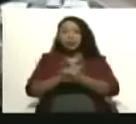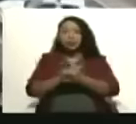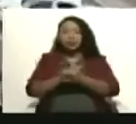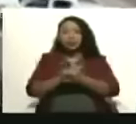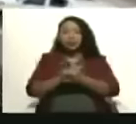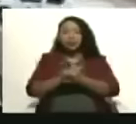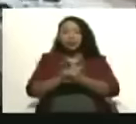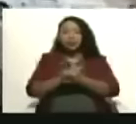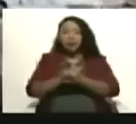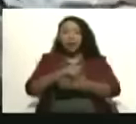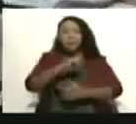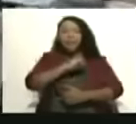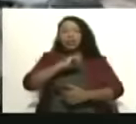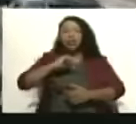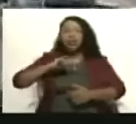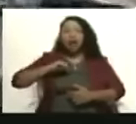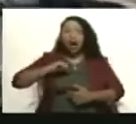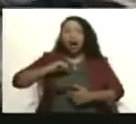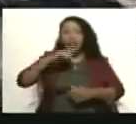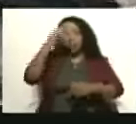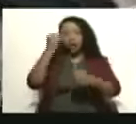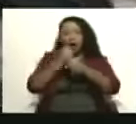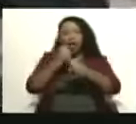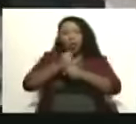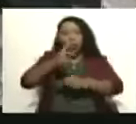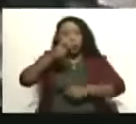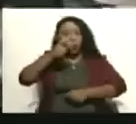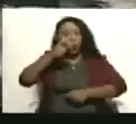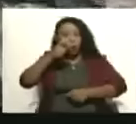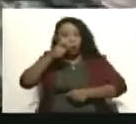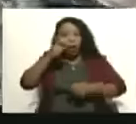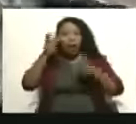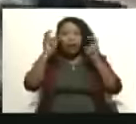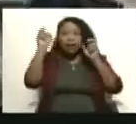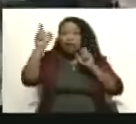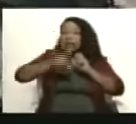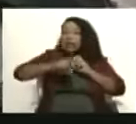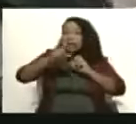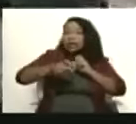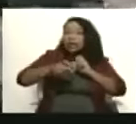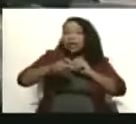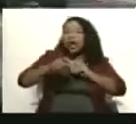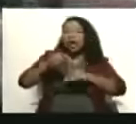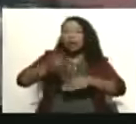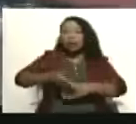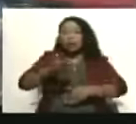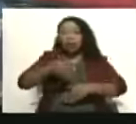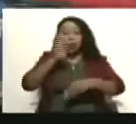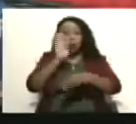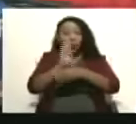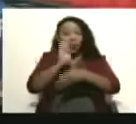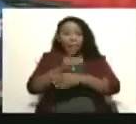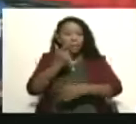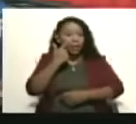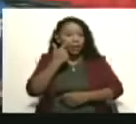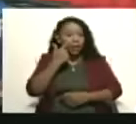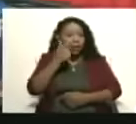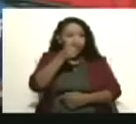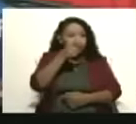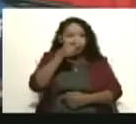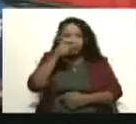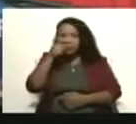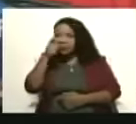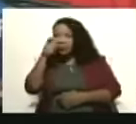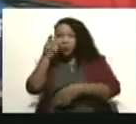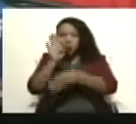seguridad en todas aquellas instalaciones que por su carácter estratégico requieren, pues, tener la presencia allí de todas